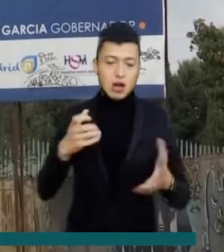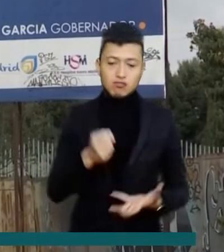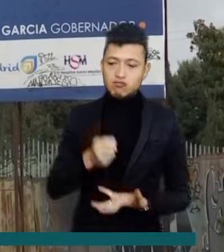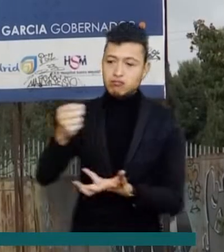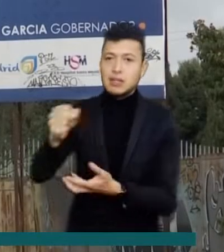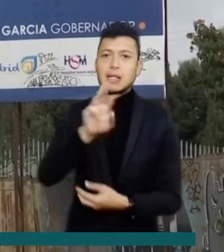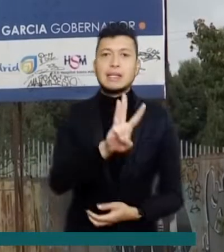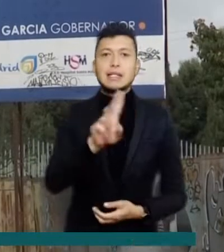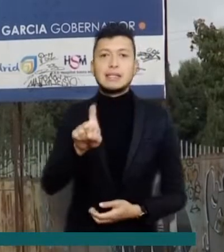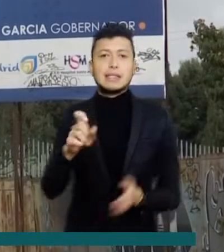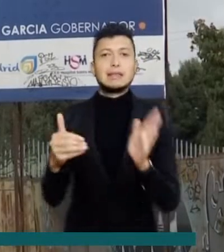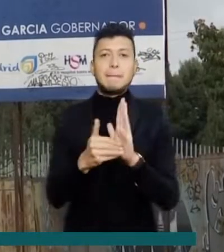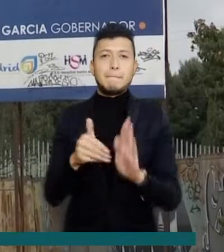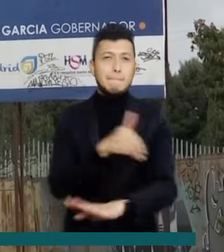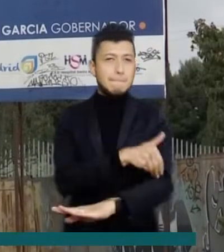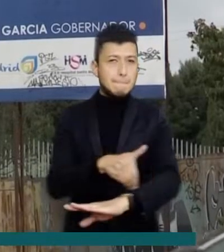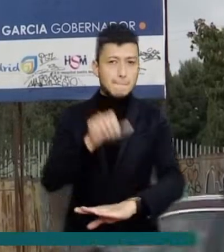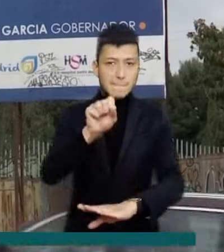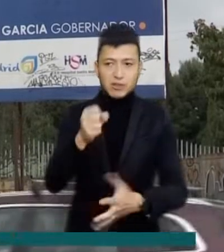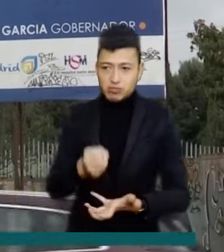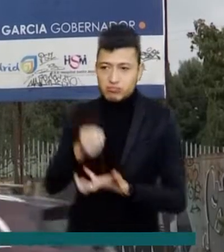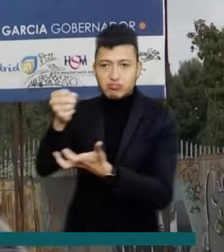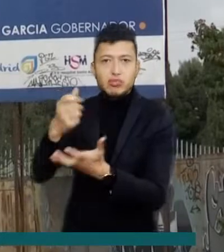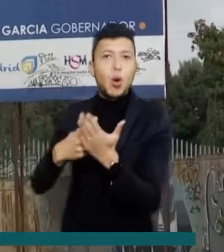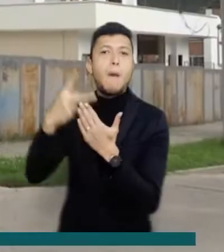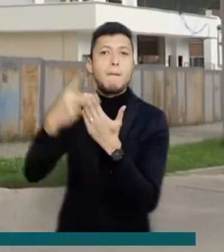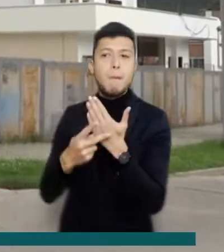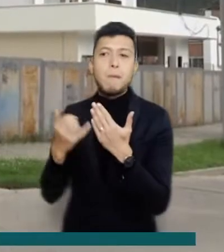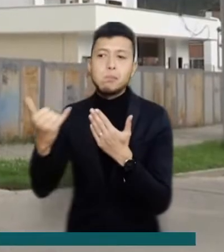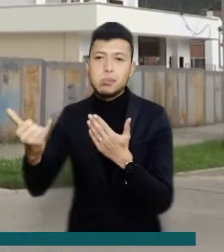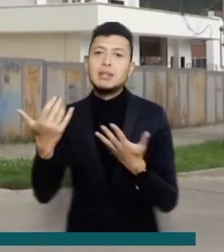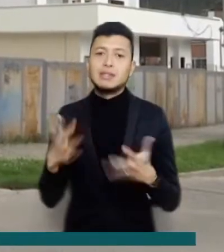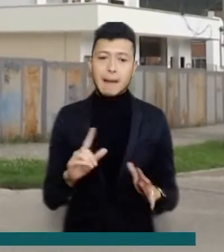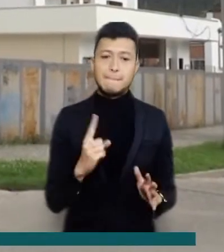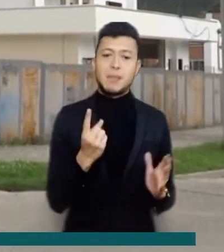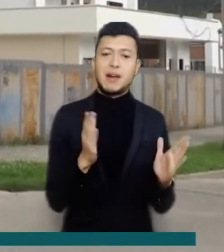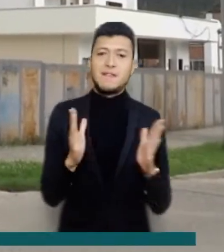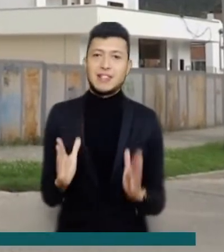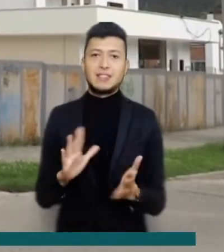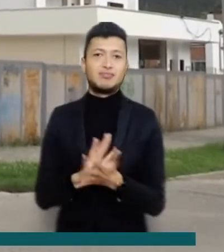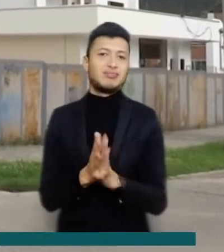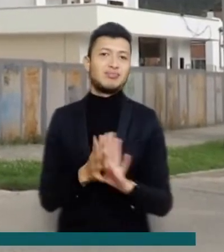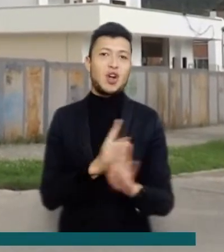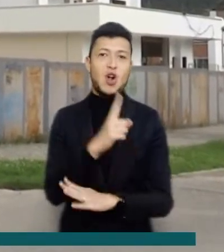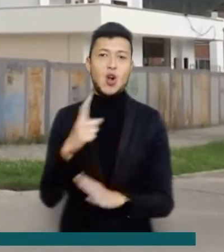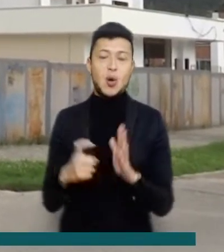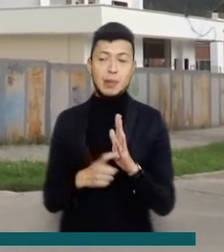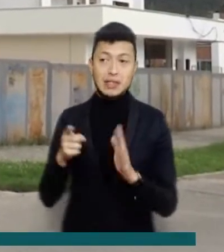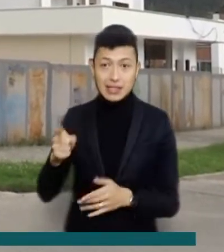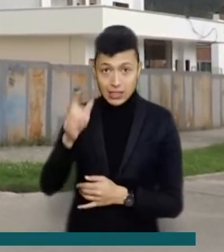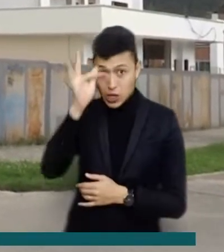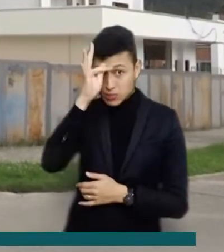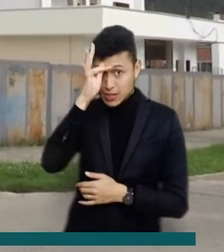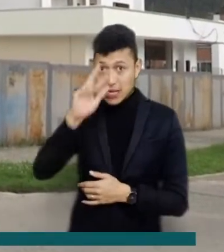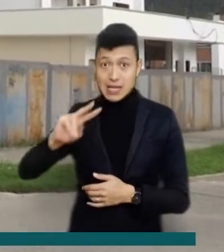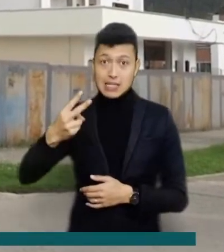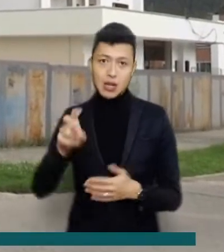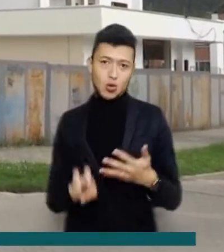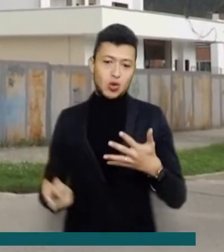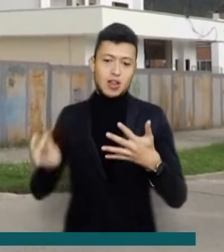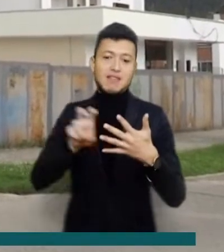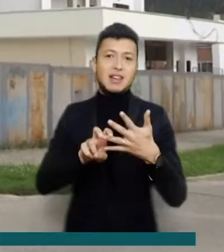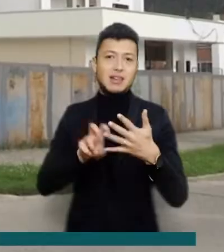una inversión de 36 mil millones de pesos para el proyecto que ya tiene su primera fase terminada. Este será un hospital de segundo